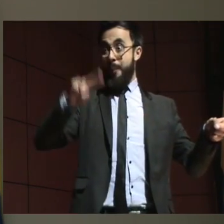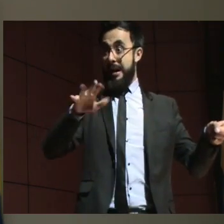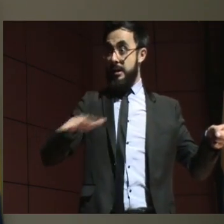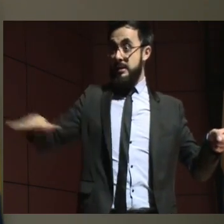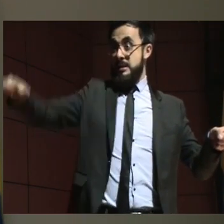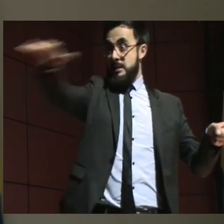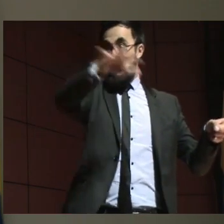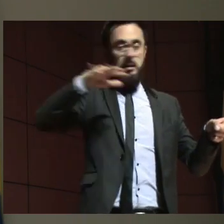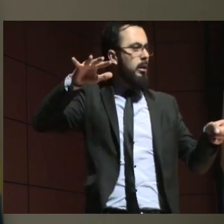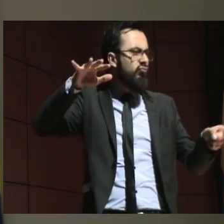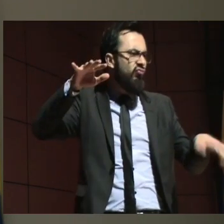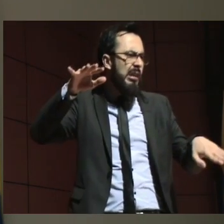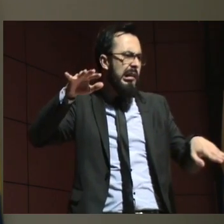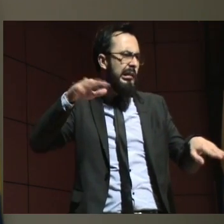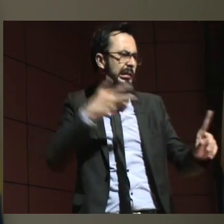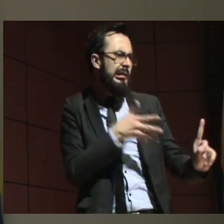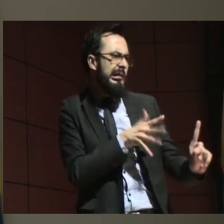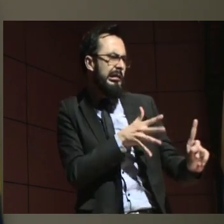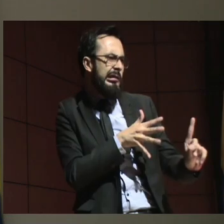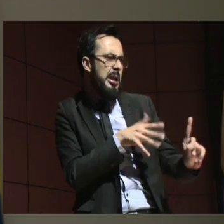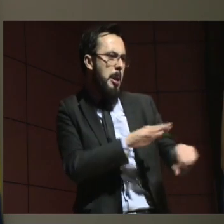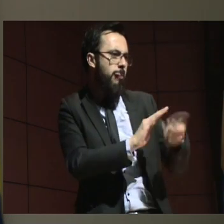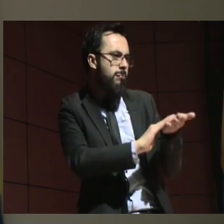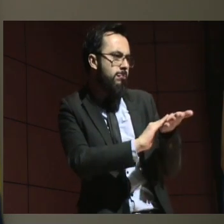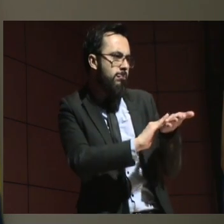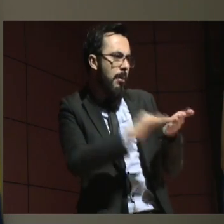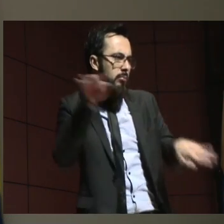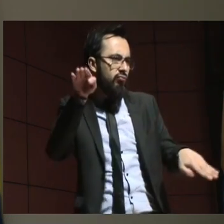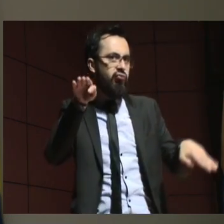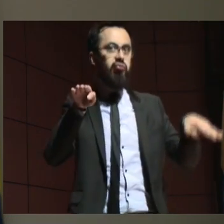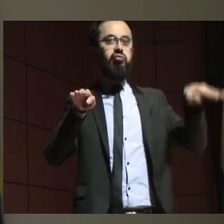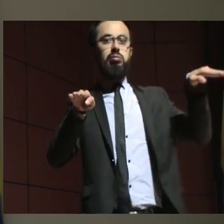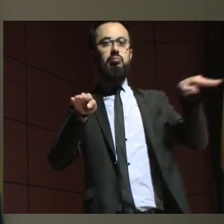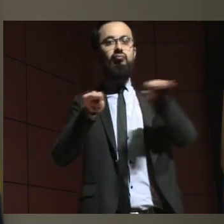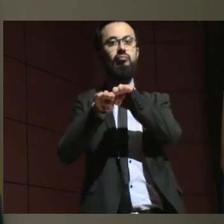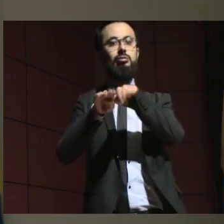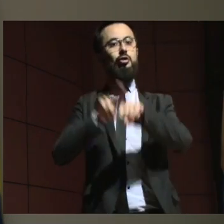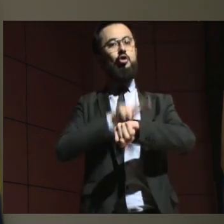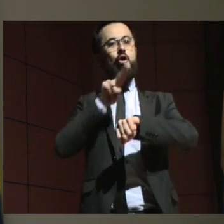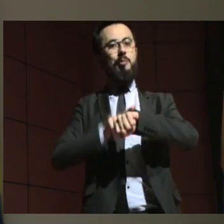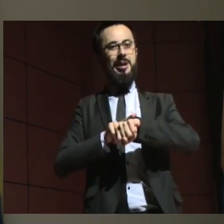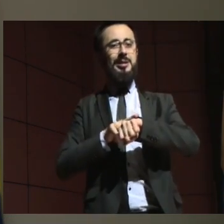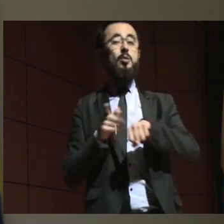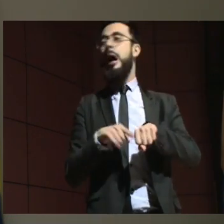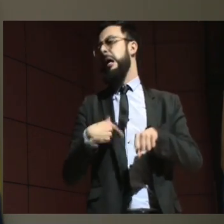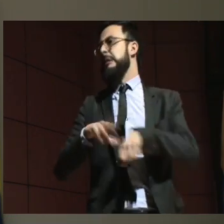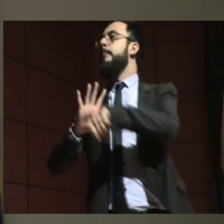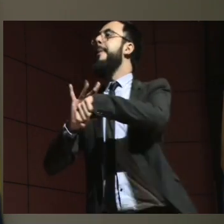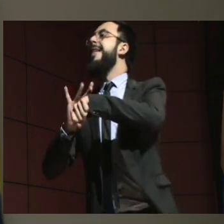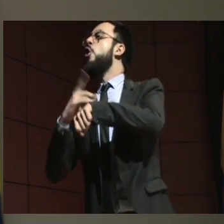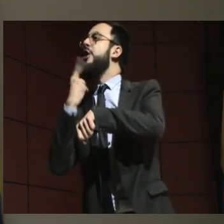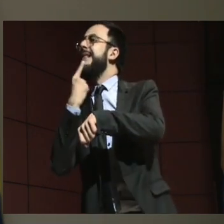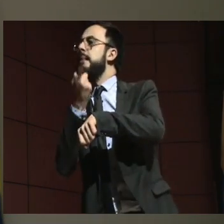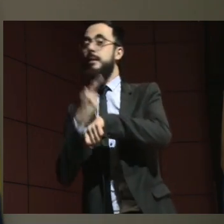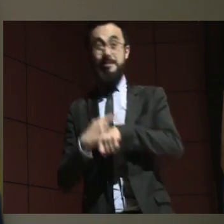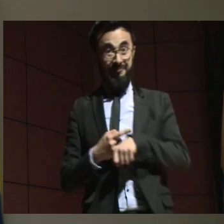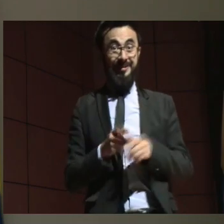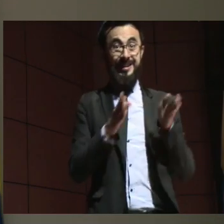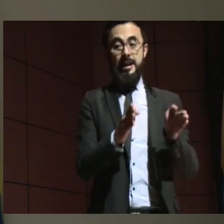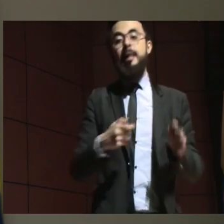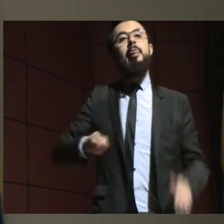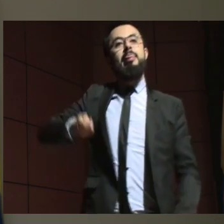la voz de autoridad a la medicina. Y por eso el derecho todo el tiempo remite a calificaciones de la discapacidad,